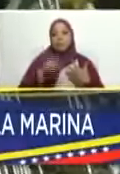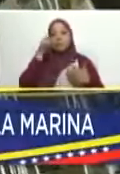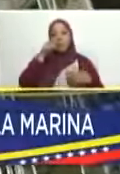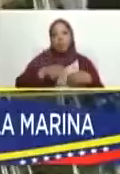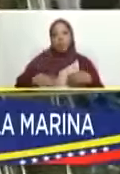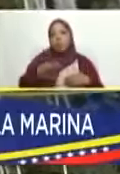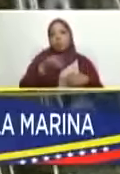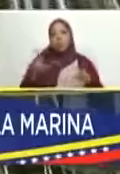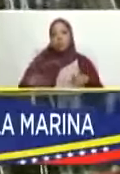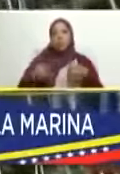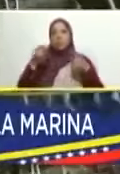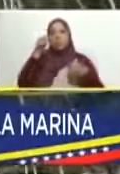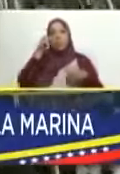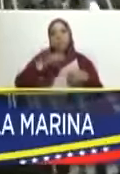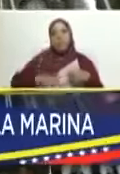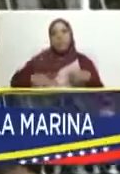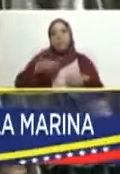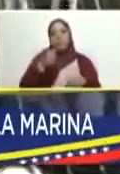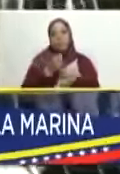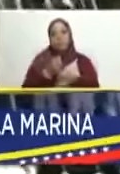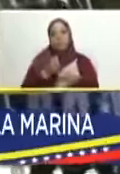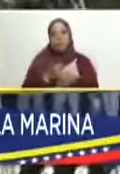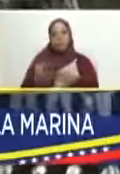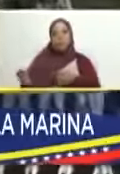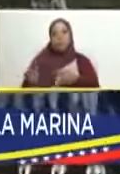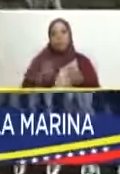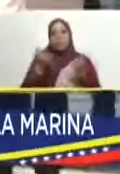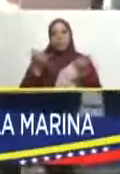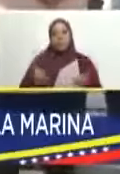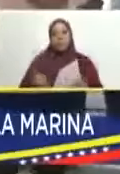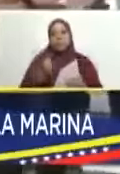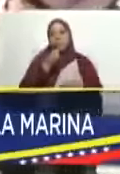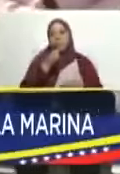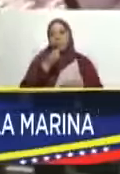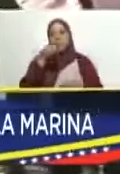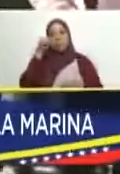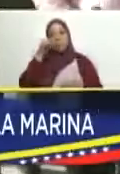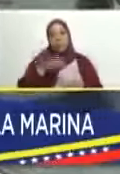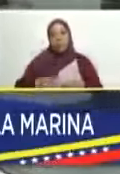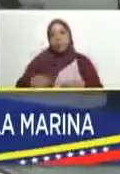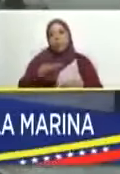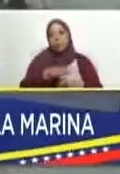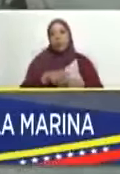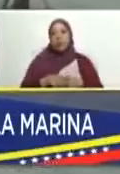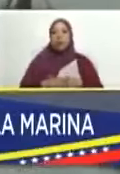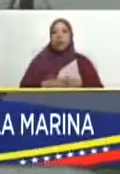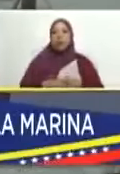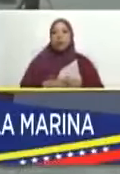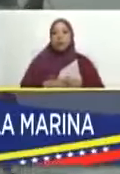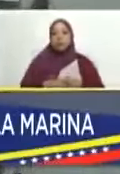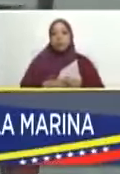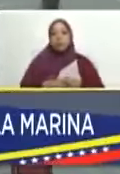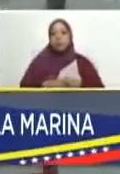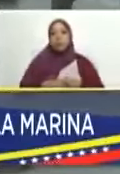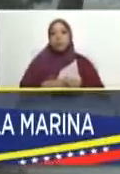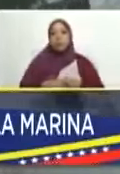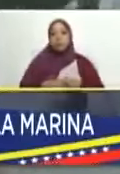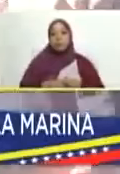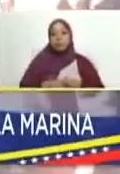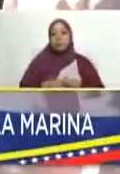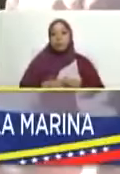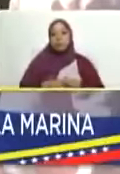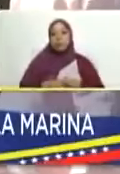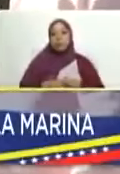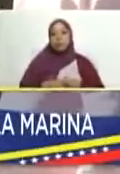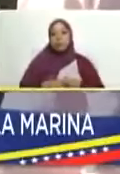de La Guaira, al pueblo de la capital. ¿Y a quién tenemos por aquí? Bienvenido al Museo